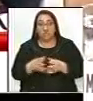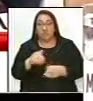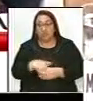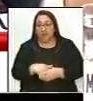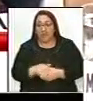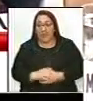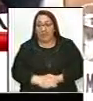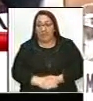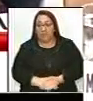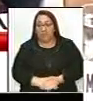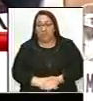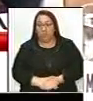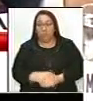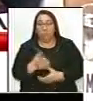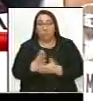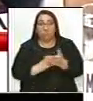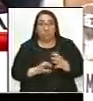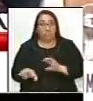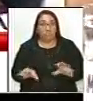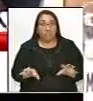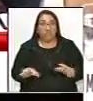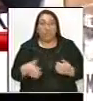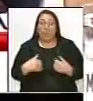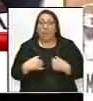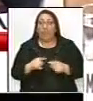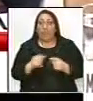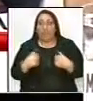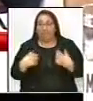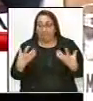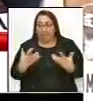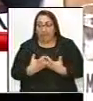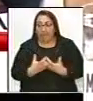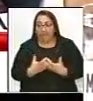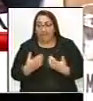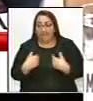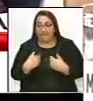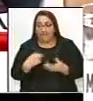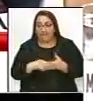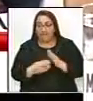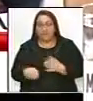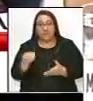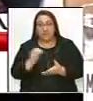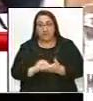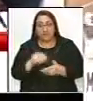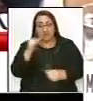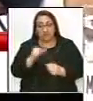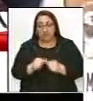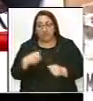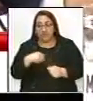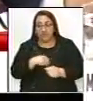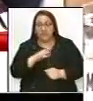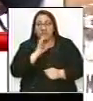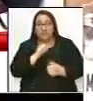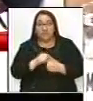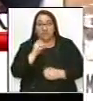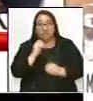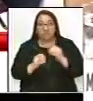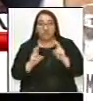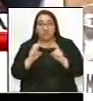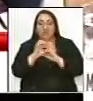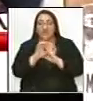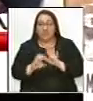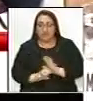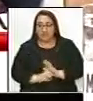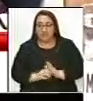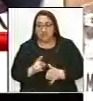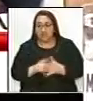votando dividida. Yo creo que si no tenemos consenso tendríamos que reconsiderar. Recuerden que estamos hablando de reformas